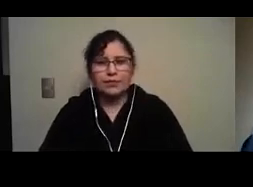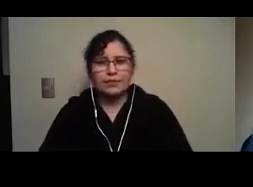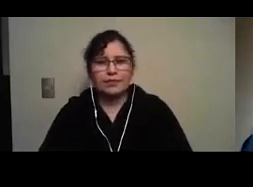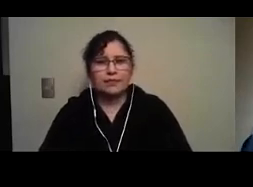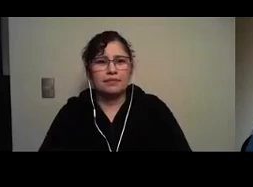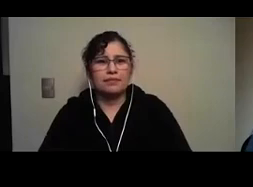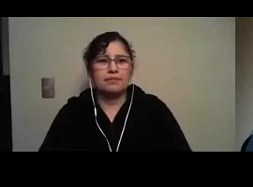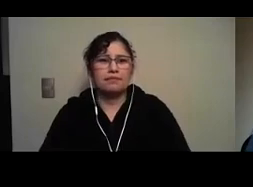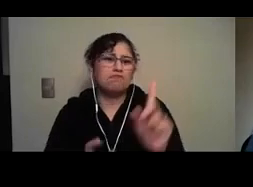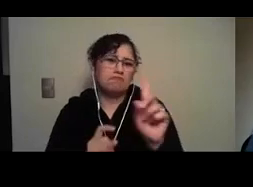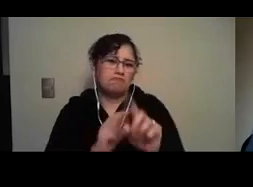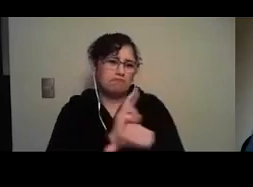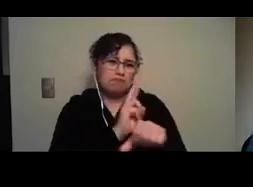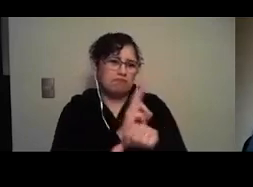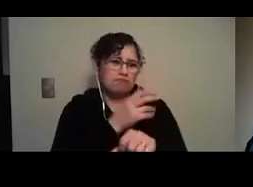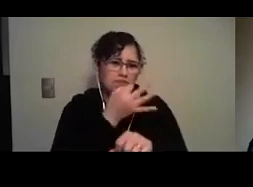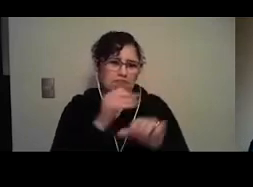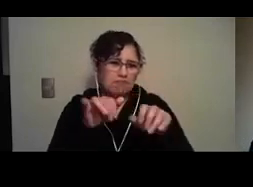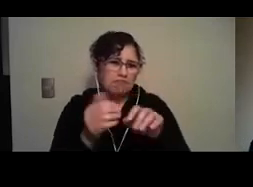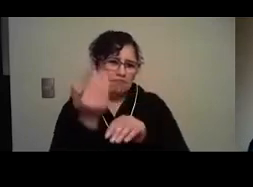Perfecto, entonces tenemos...